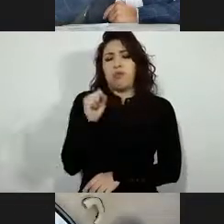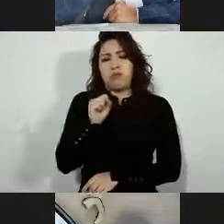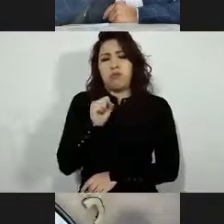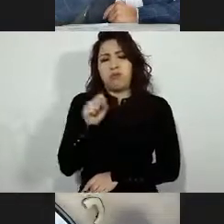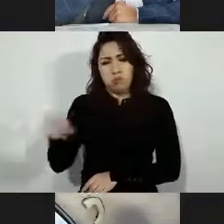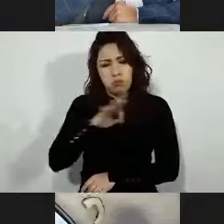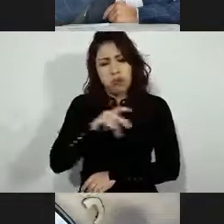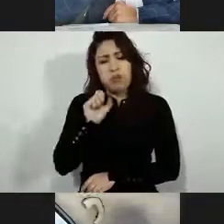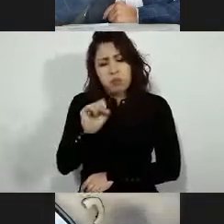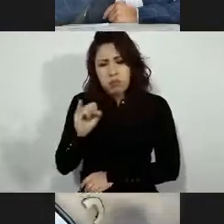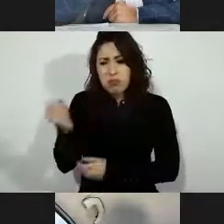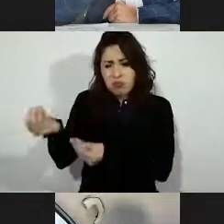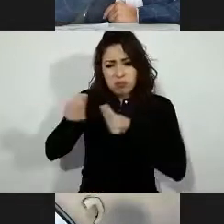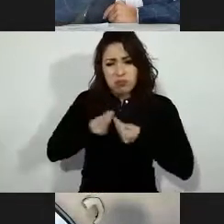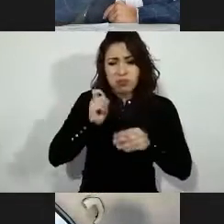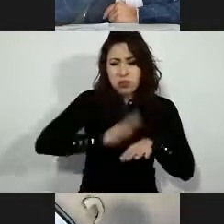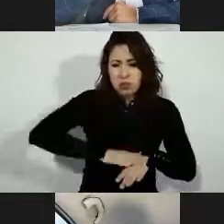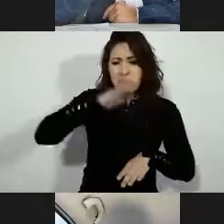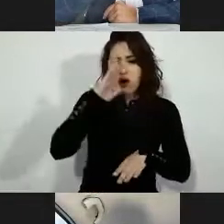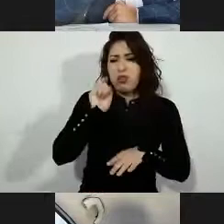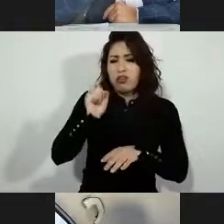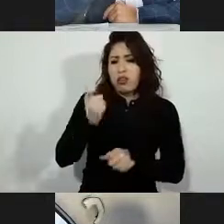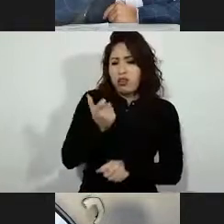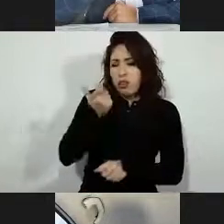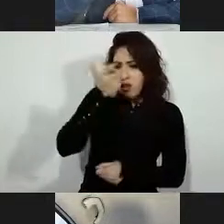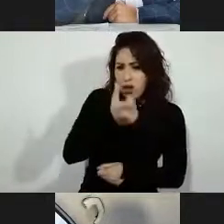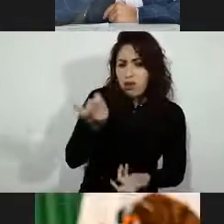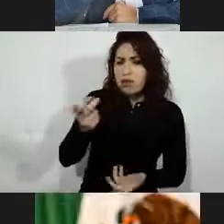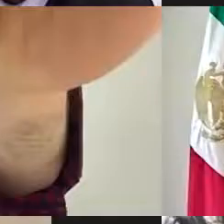reajuste el presupuesto de la ciudad y nos diga cuánto